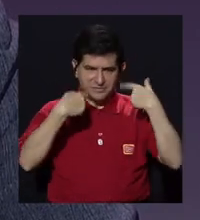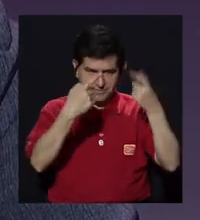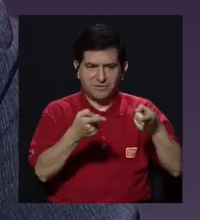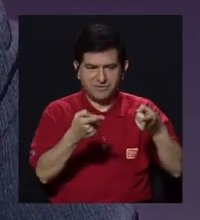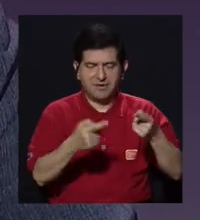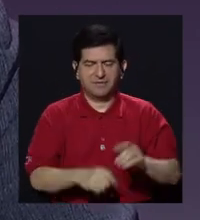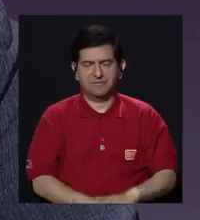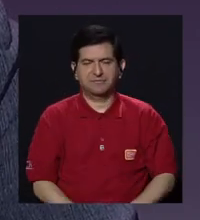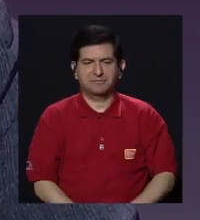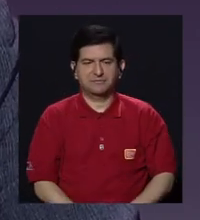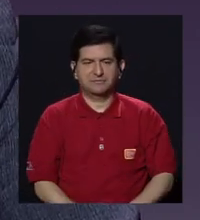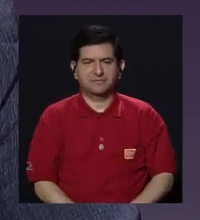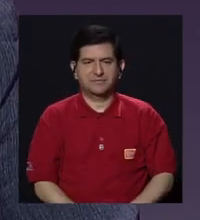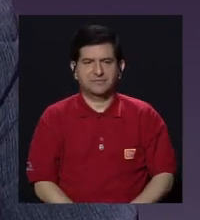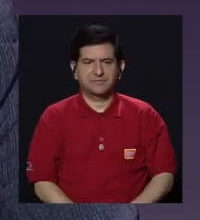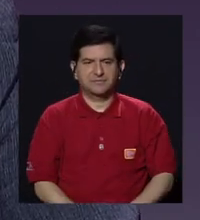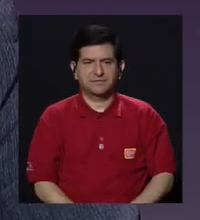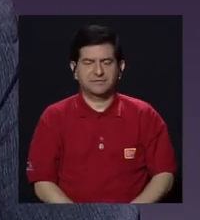la persona